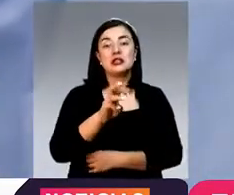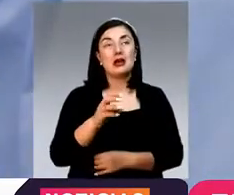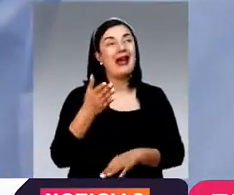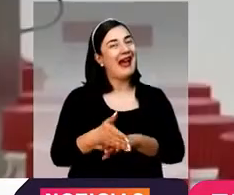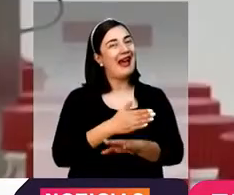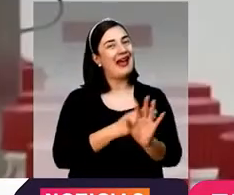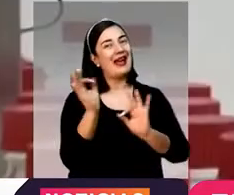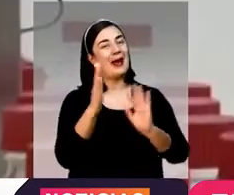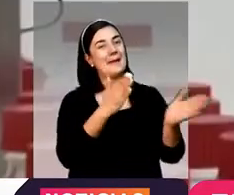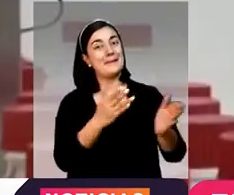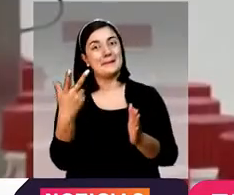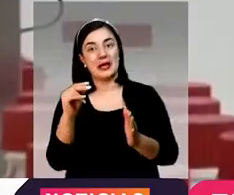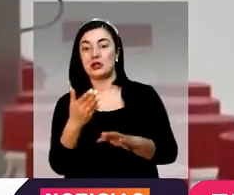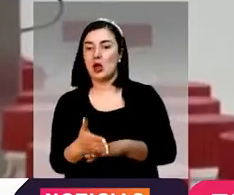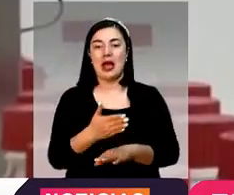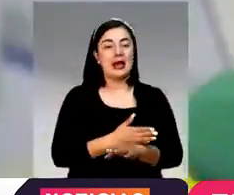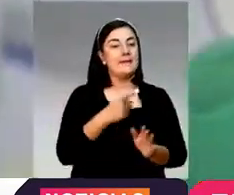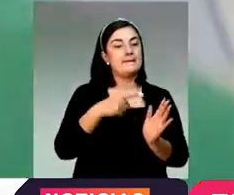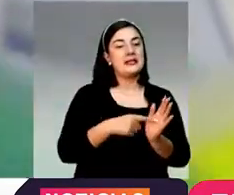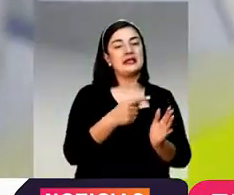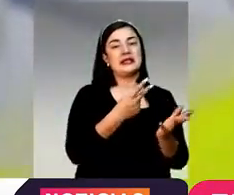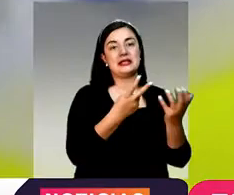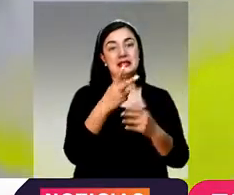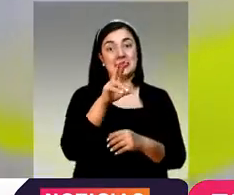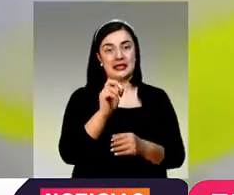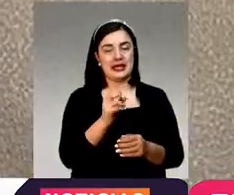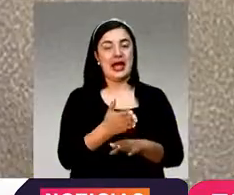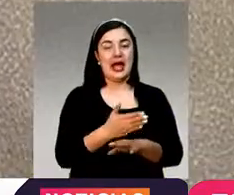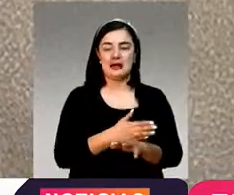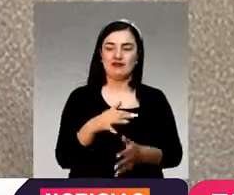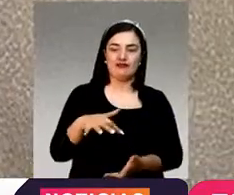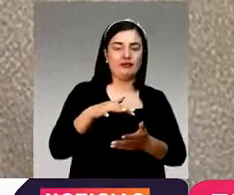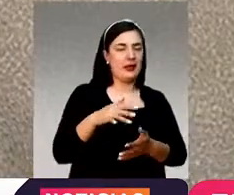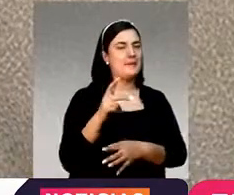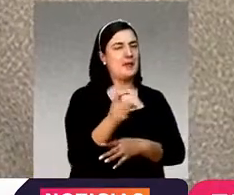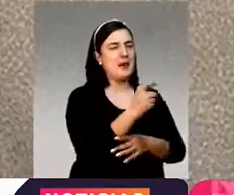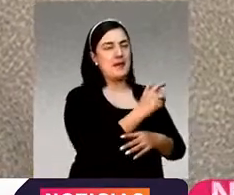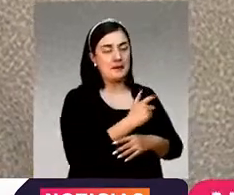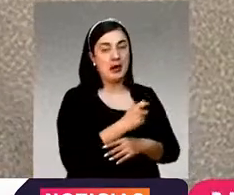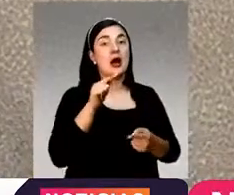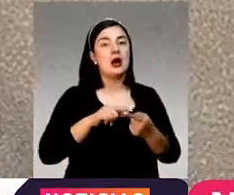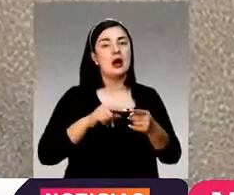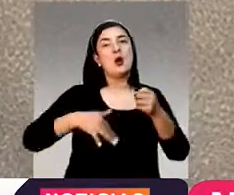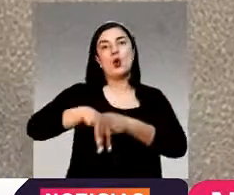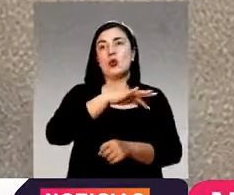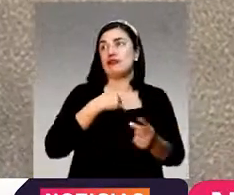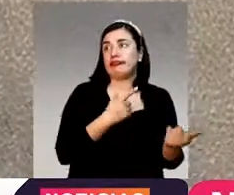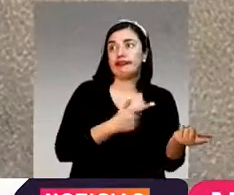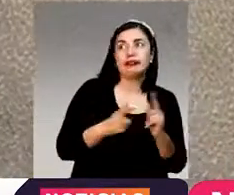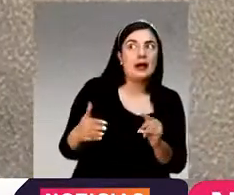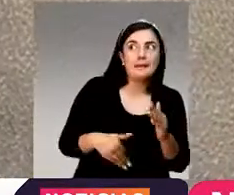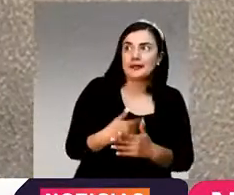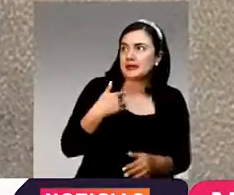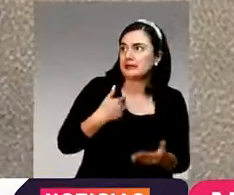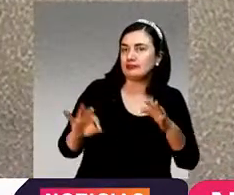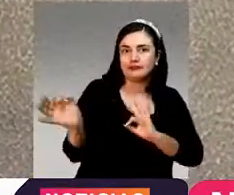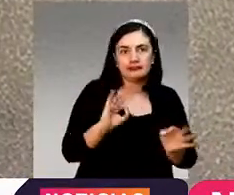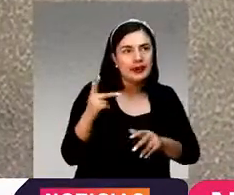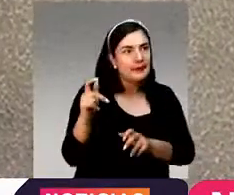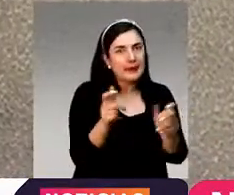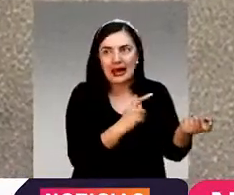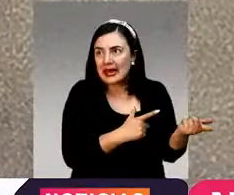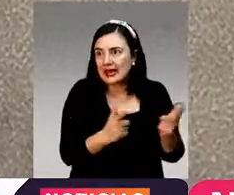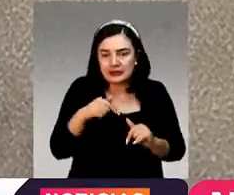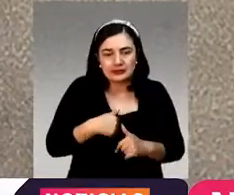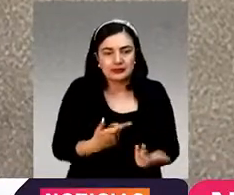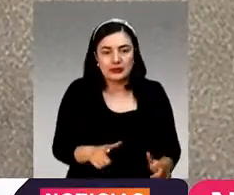las 1.770 vacunas que le fueron asignadas. Cundinamarca está lista para iniciar la vacunación. Por eso ya